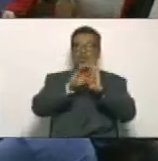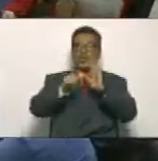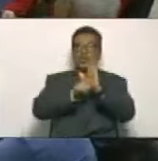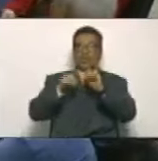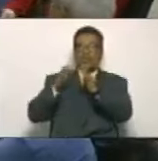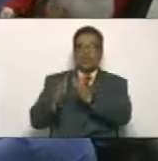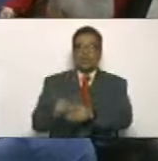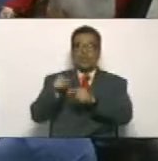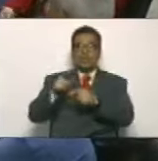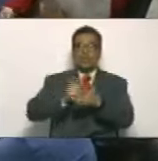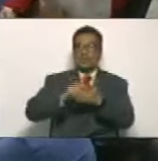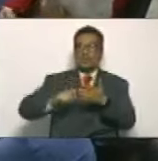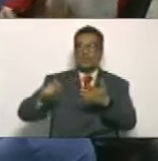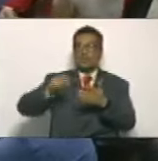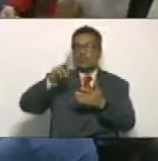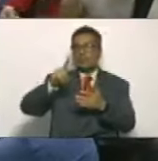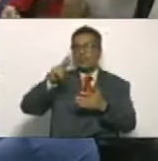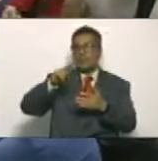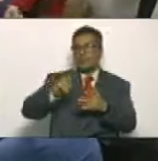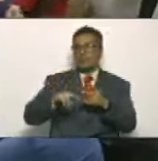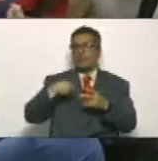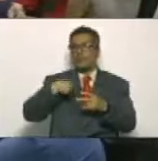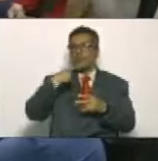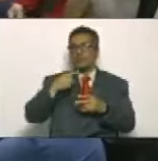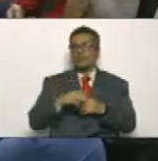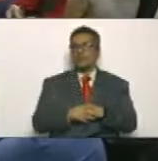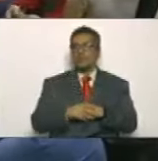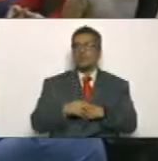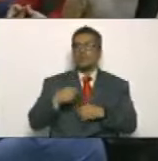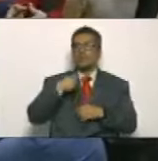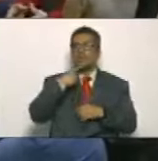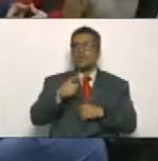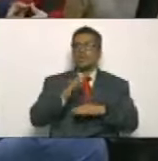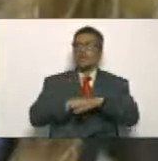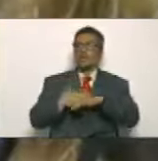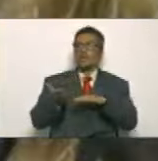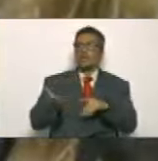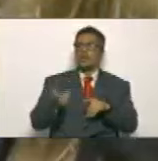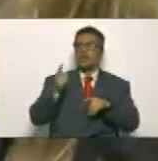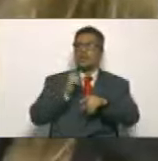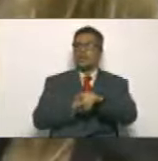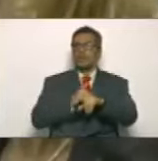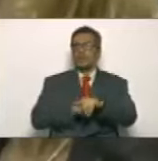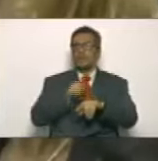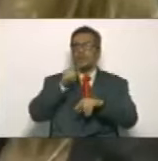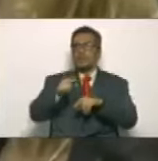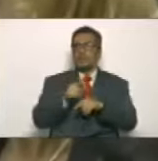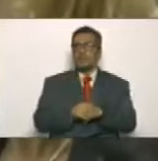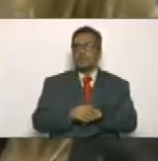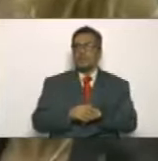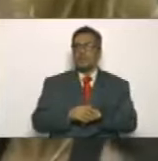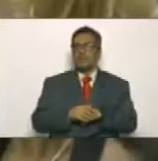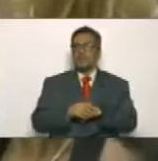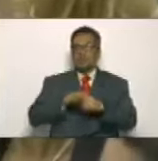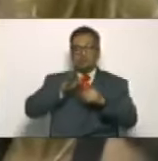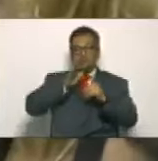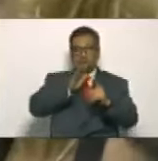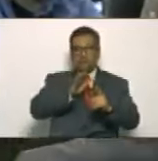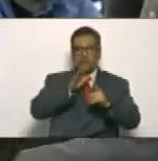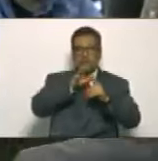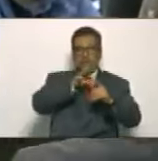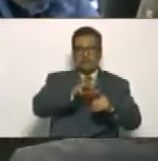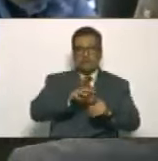constituyentes. María Queipo, debo decirlo, decía, porque hubo un momento en que era tal el asedio que había